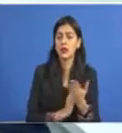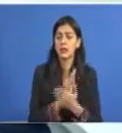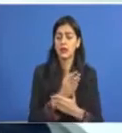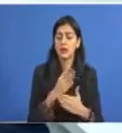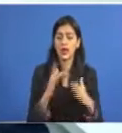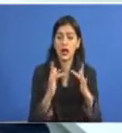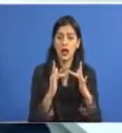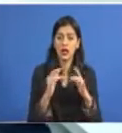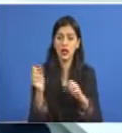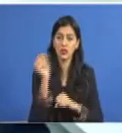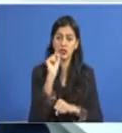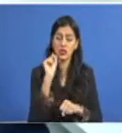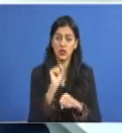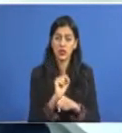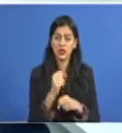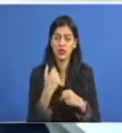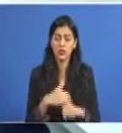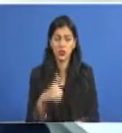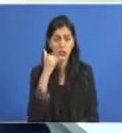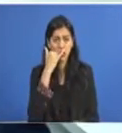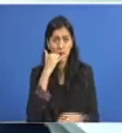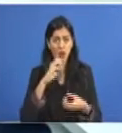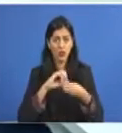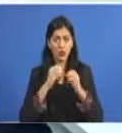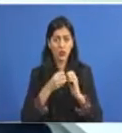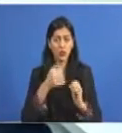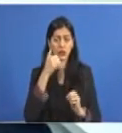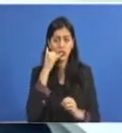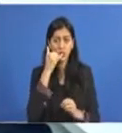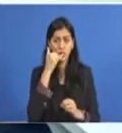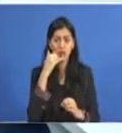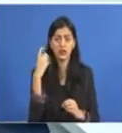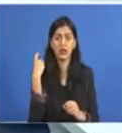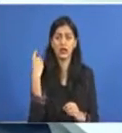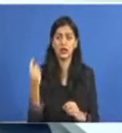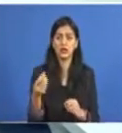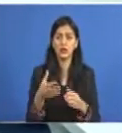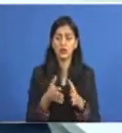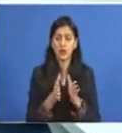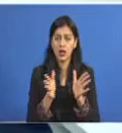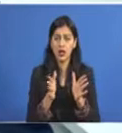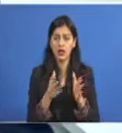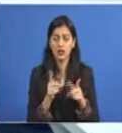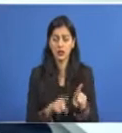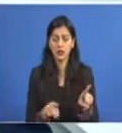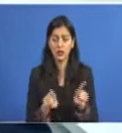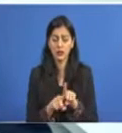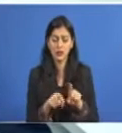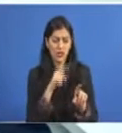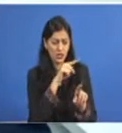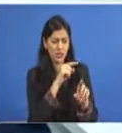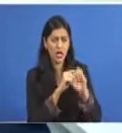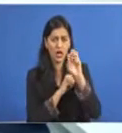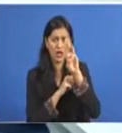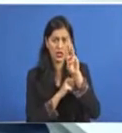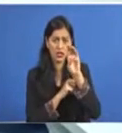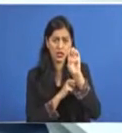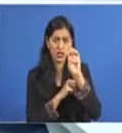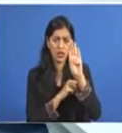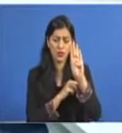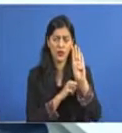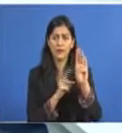página del MISI, nos pueden llamar a los teléfonos de la Dirección General de Comercio Electrónico, que se encuentra también en la página, y de hecho estamos